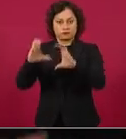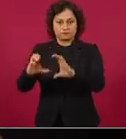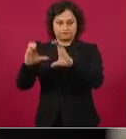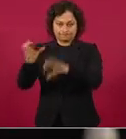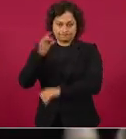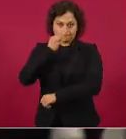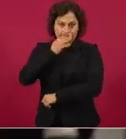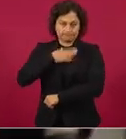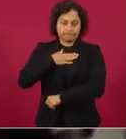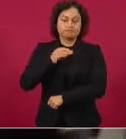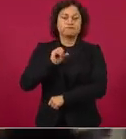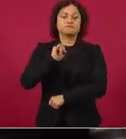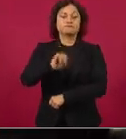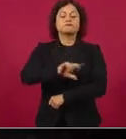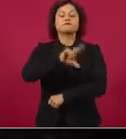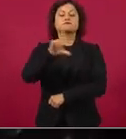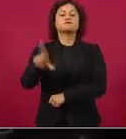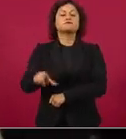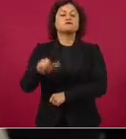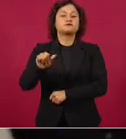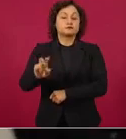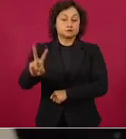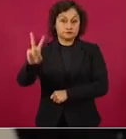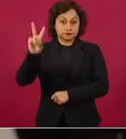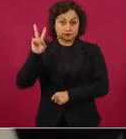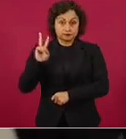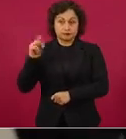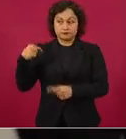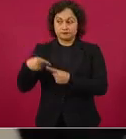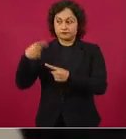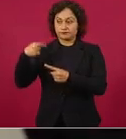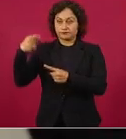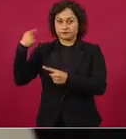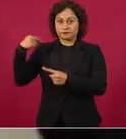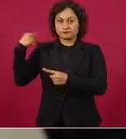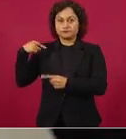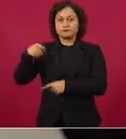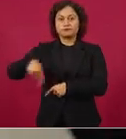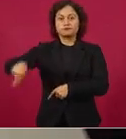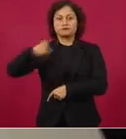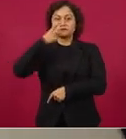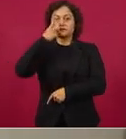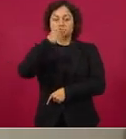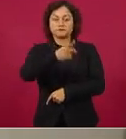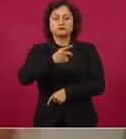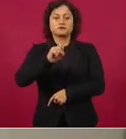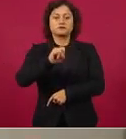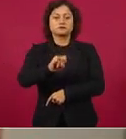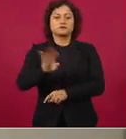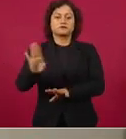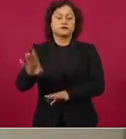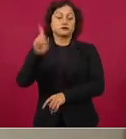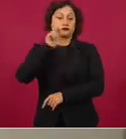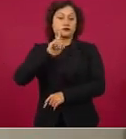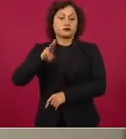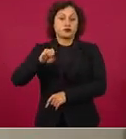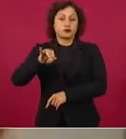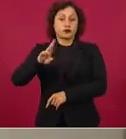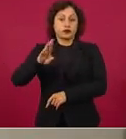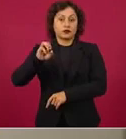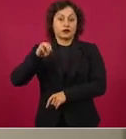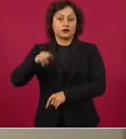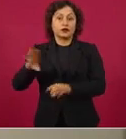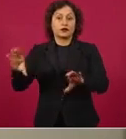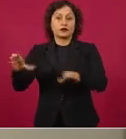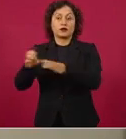Afortunadamente el viernes, después de que durante todos estos días solamente le decían que estaban trabajando, Miriam tuvo una reunión con la Comisión